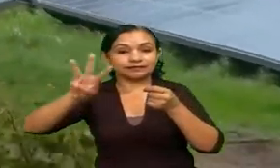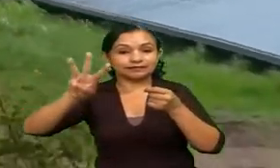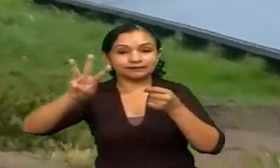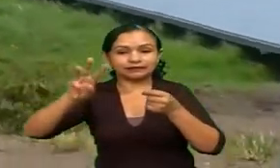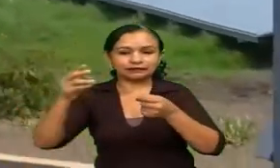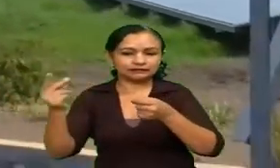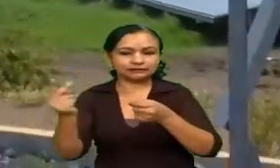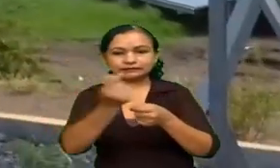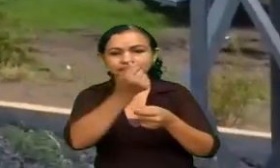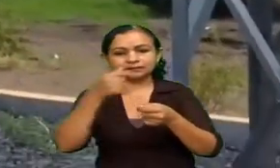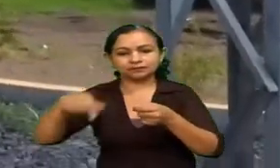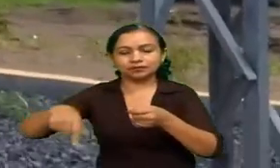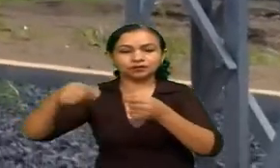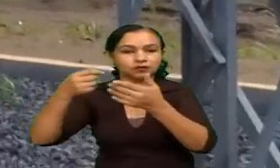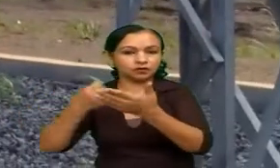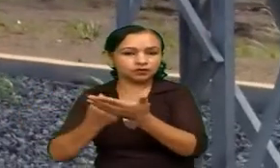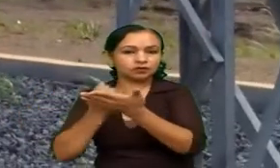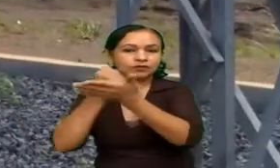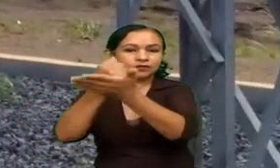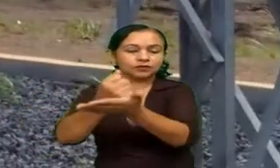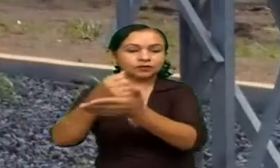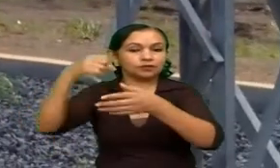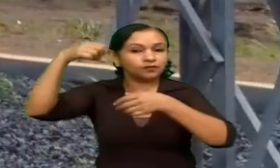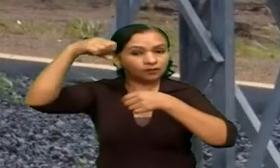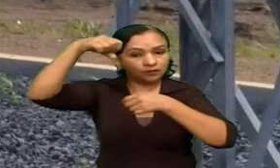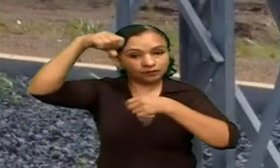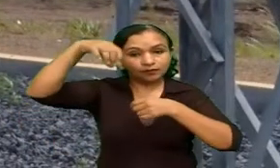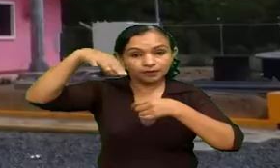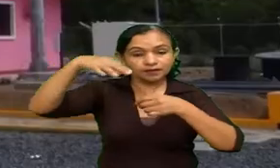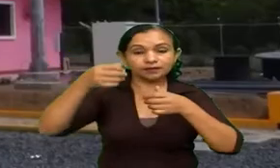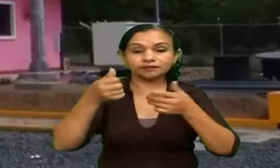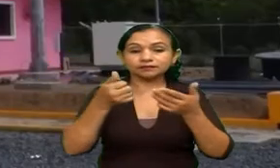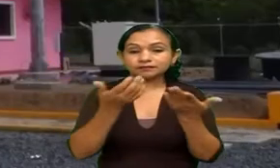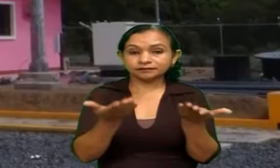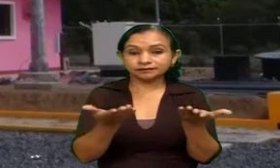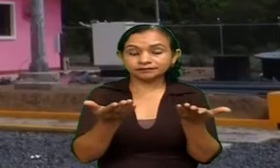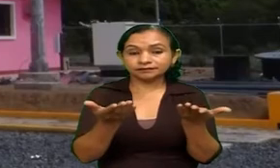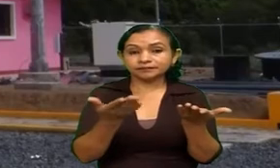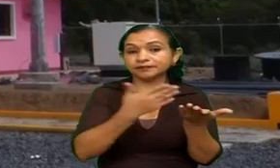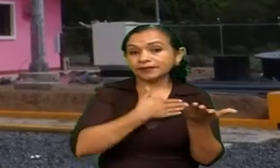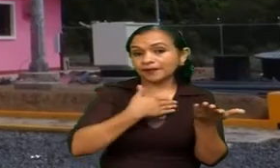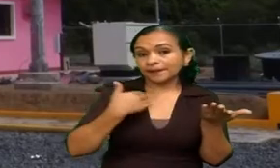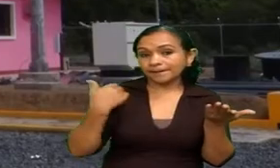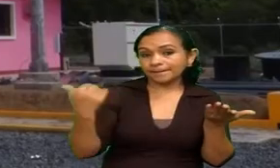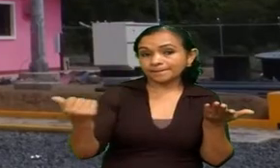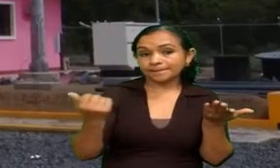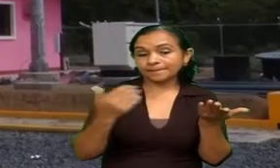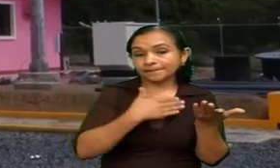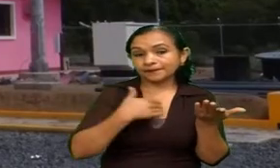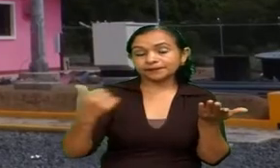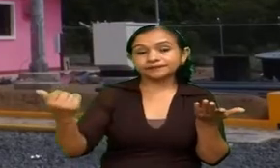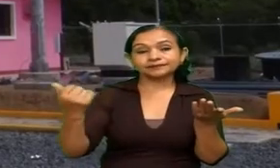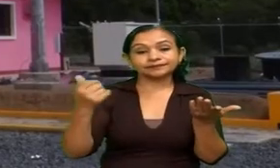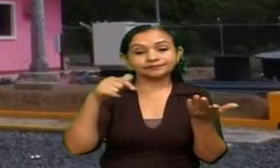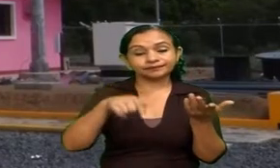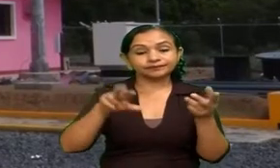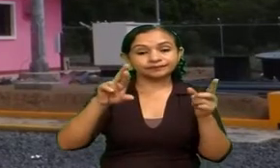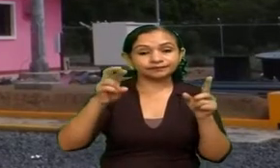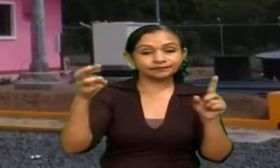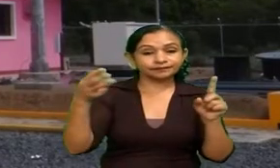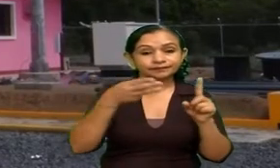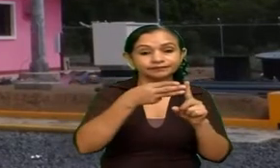adicionales. Pero además, en el programa nacional, ¿verdad?, de mejora al sistema interconectado regional,